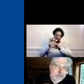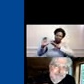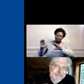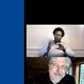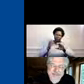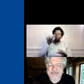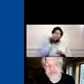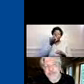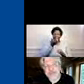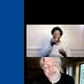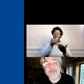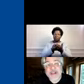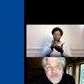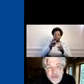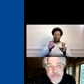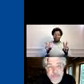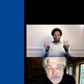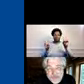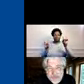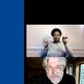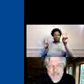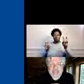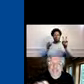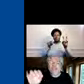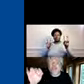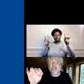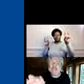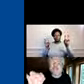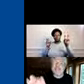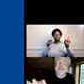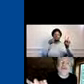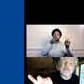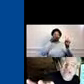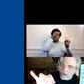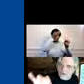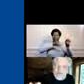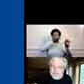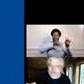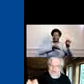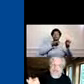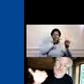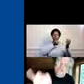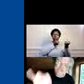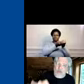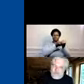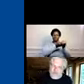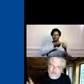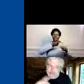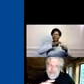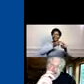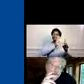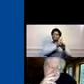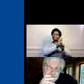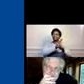hacer. Pero esta otra cotización viene de alguien que recibe soporte de un profesional. Y Mike